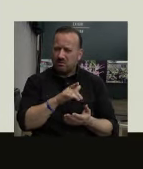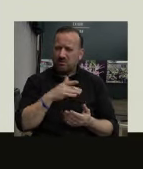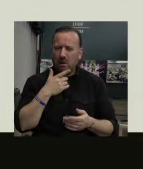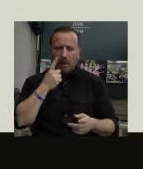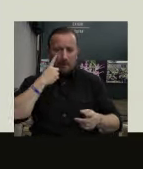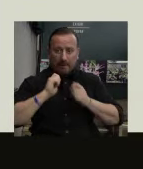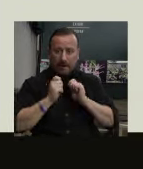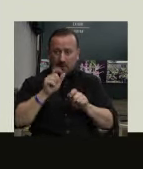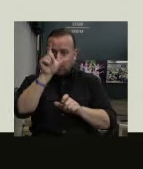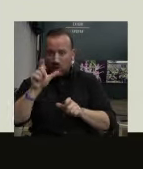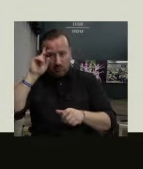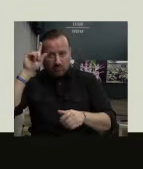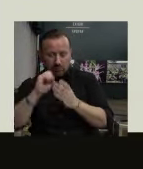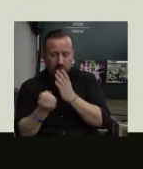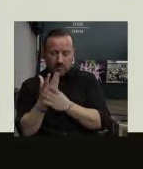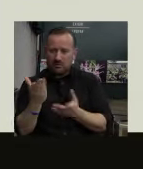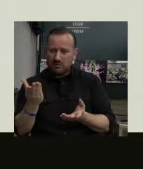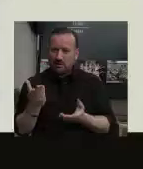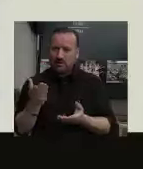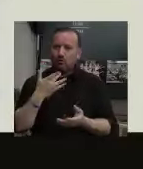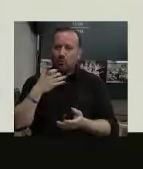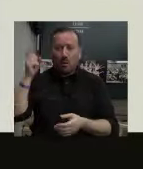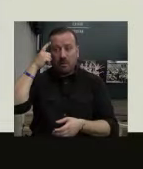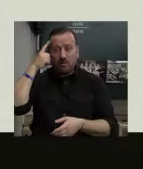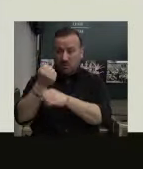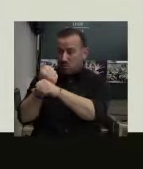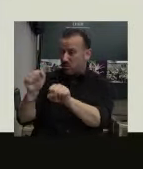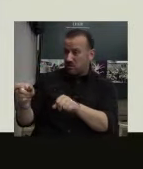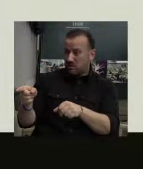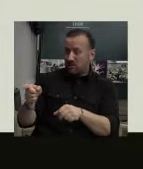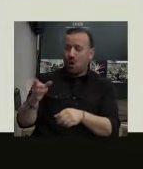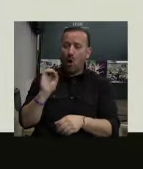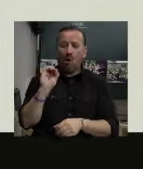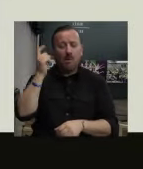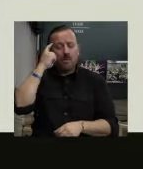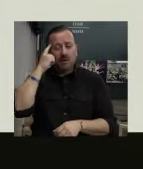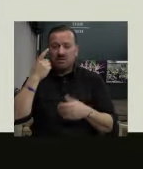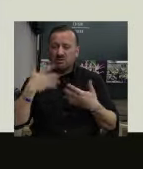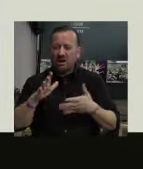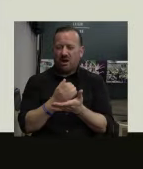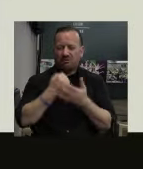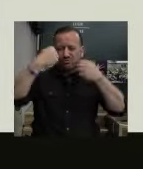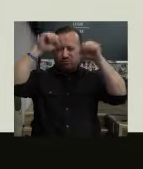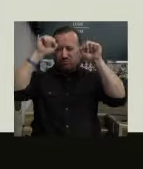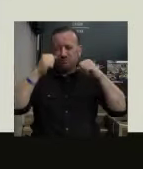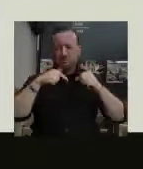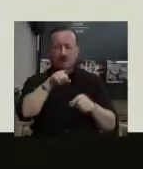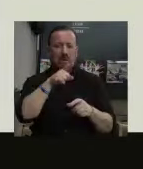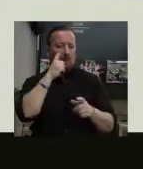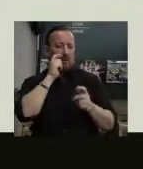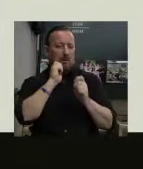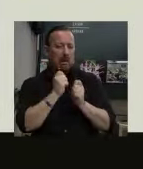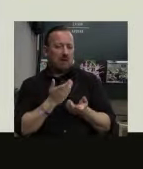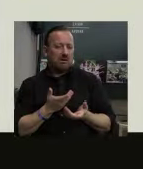es el innovador cuando cree que no puede o cuando cree que ya lo logró que es mucho más